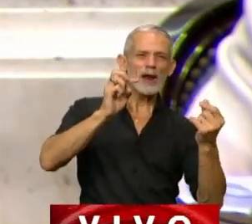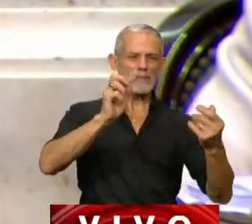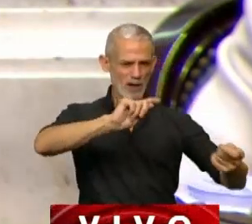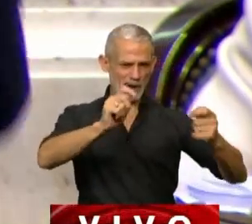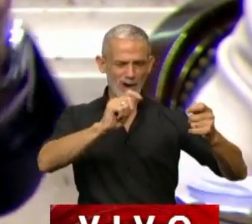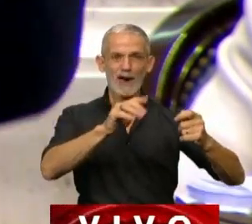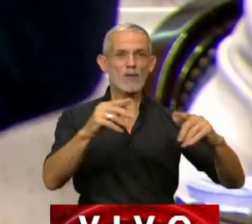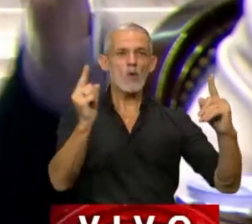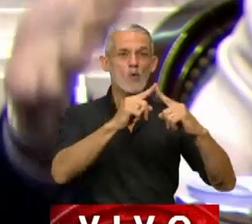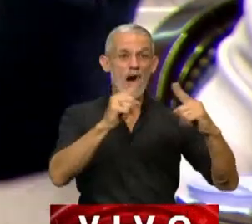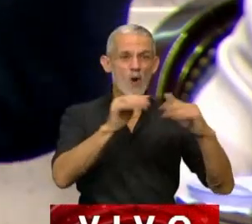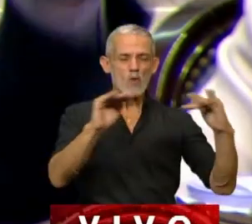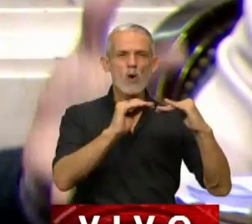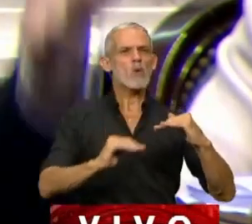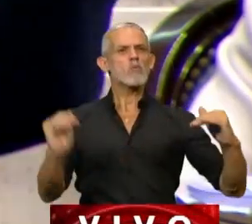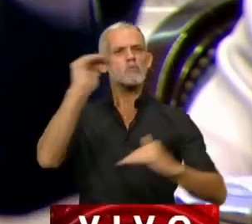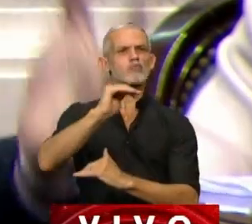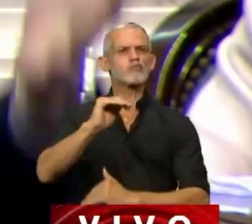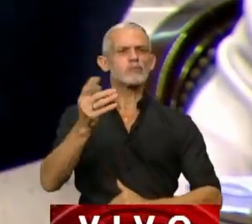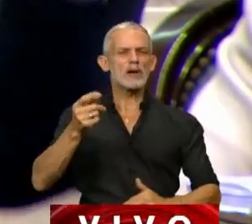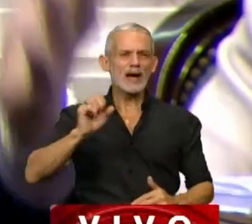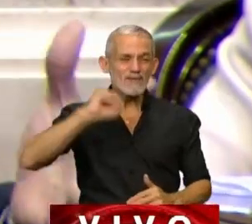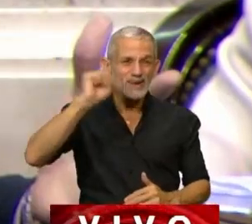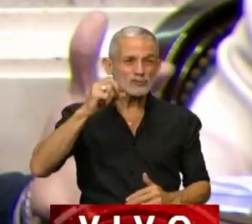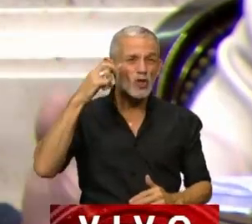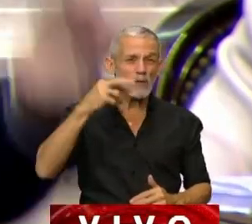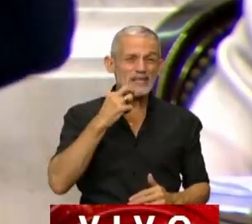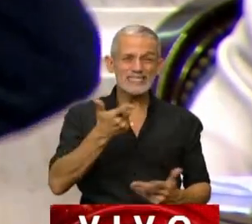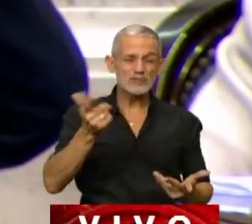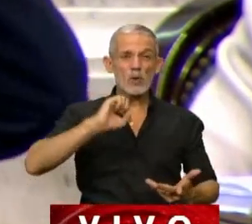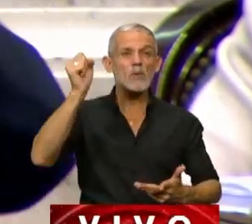ahora, fue el año con más inflación en la República Argentina.